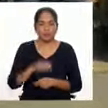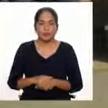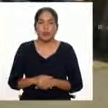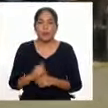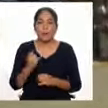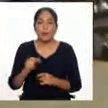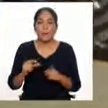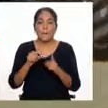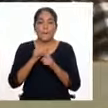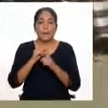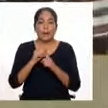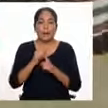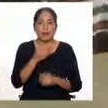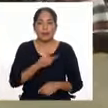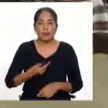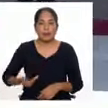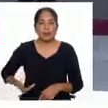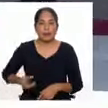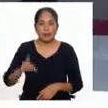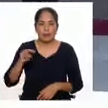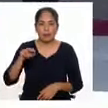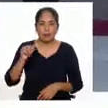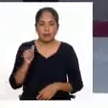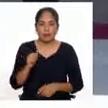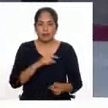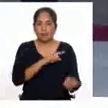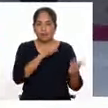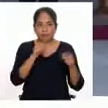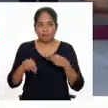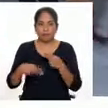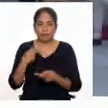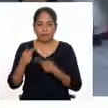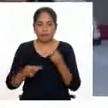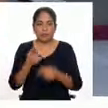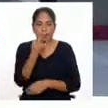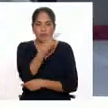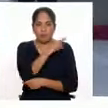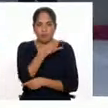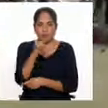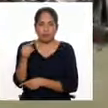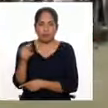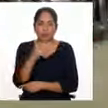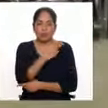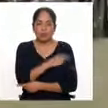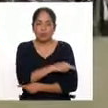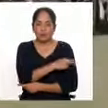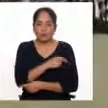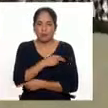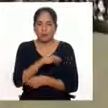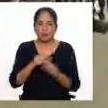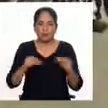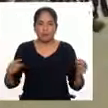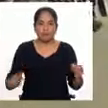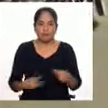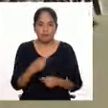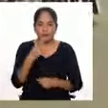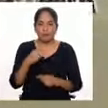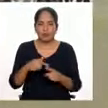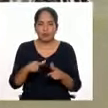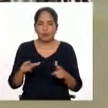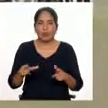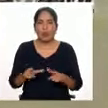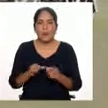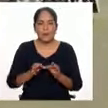de la presidenta Dina Boluarte, quien ha llegado hasta la región Ucayali para inaugurar el hospital de Atalaya, ubicada en